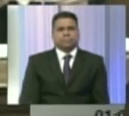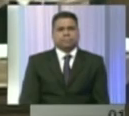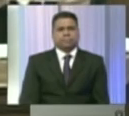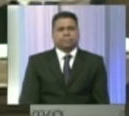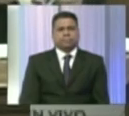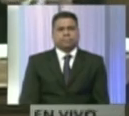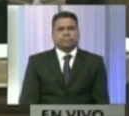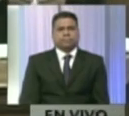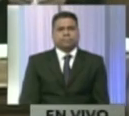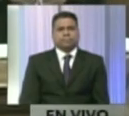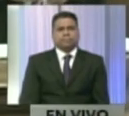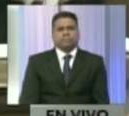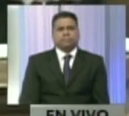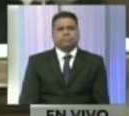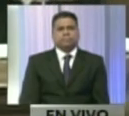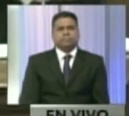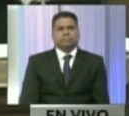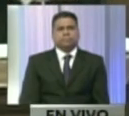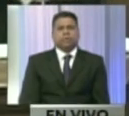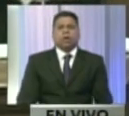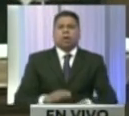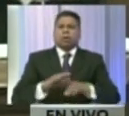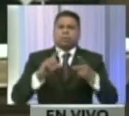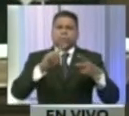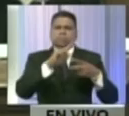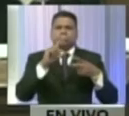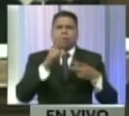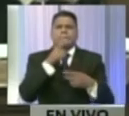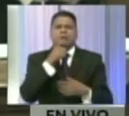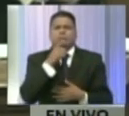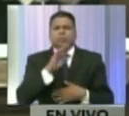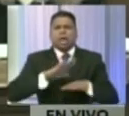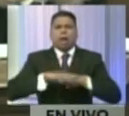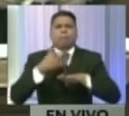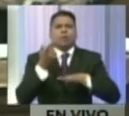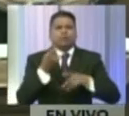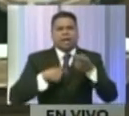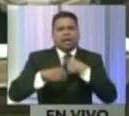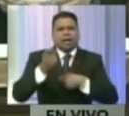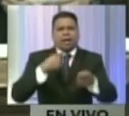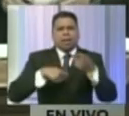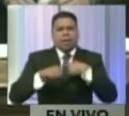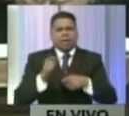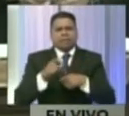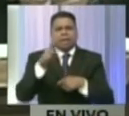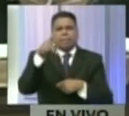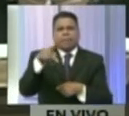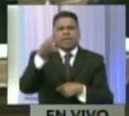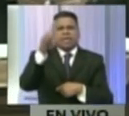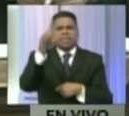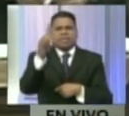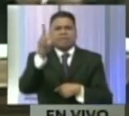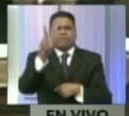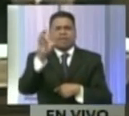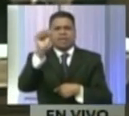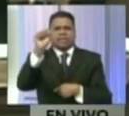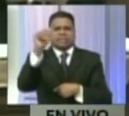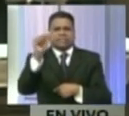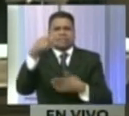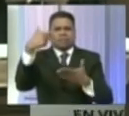Sí. Mira, ¿por qué la venta PDVSA de sus acciones a Petromonaga? ¿De cuánto fue que me dijiste?